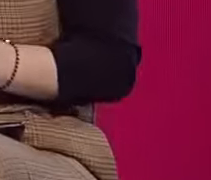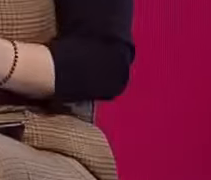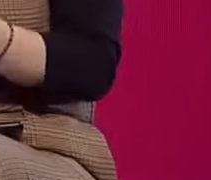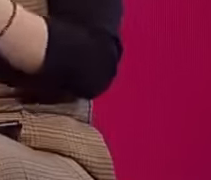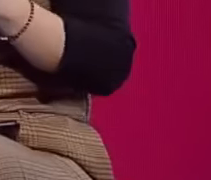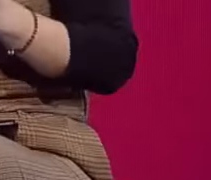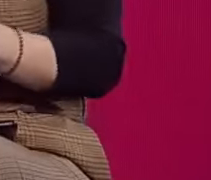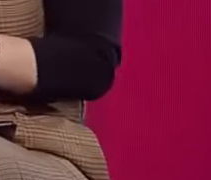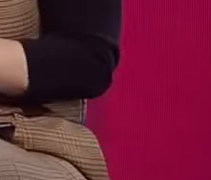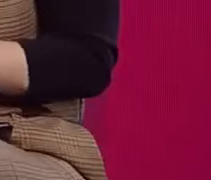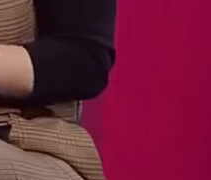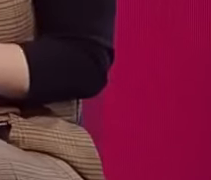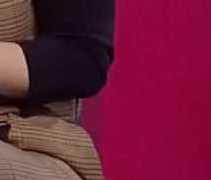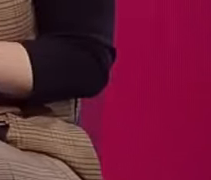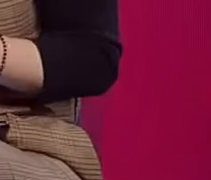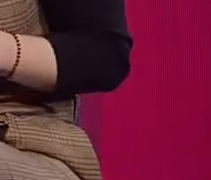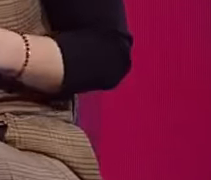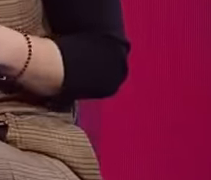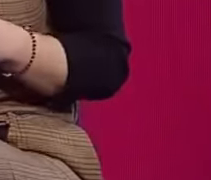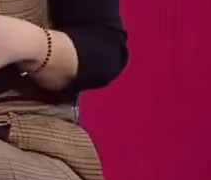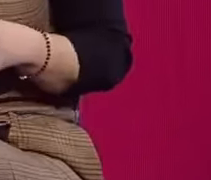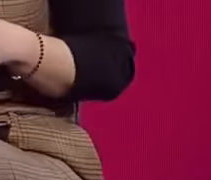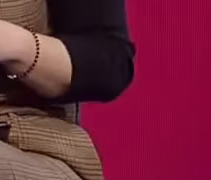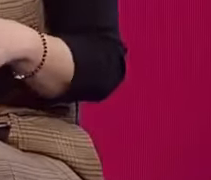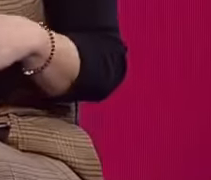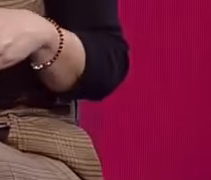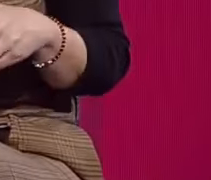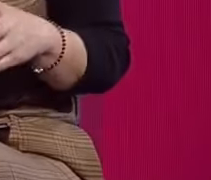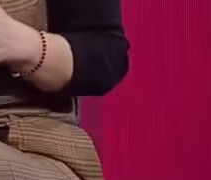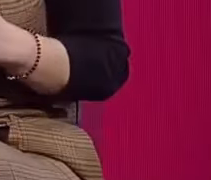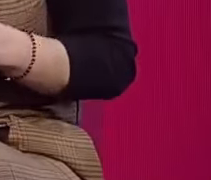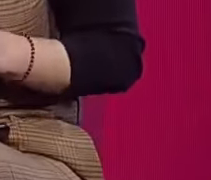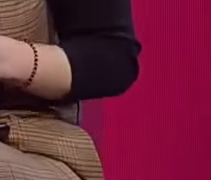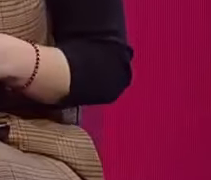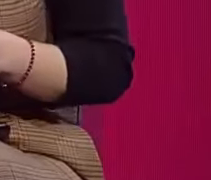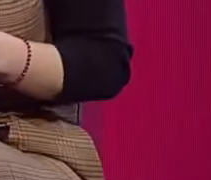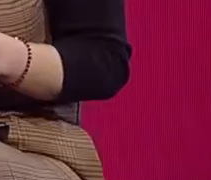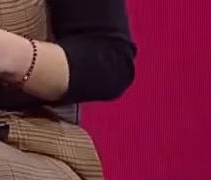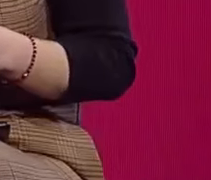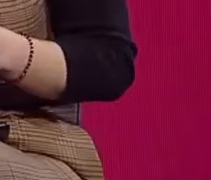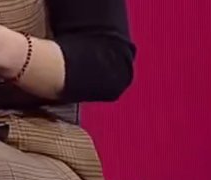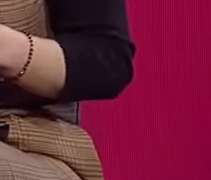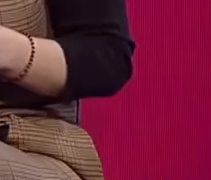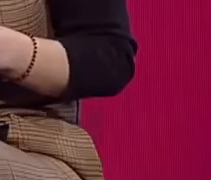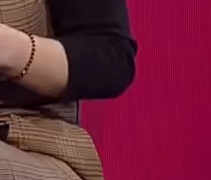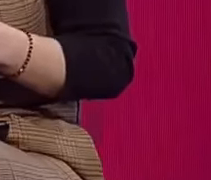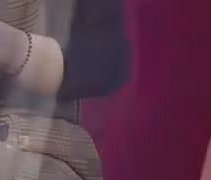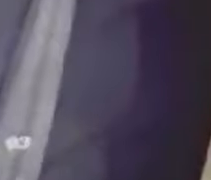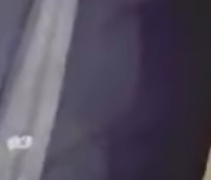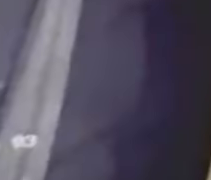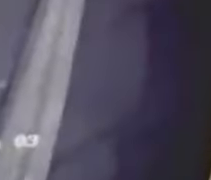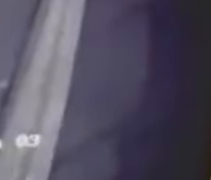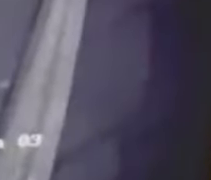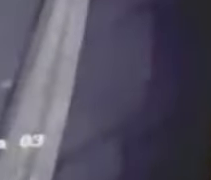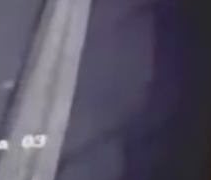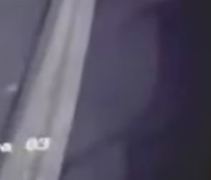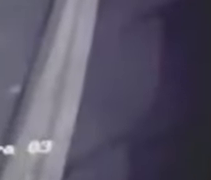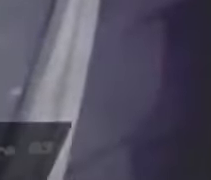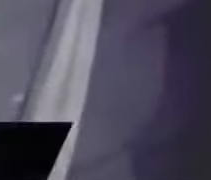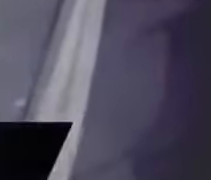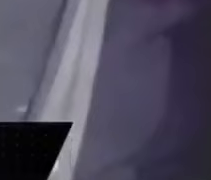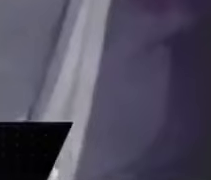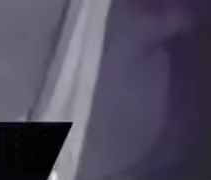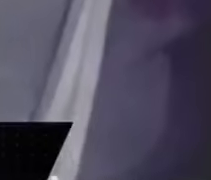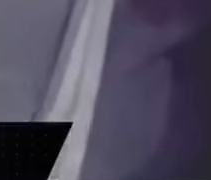están totalmente alcoholizados. Atención con los videos y las imágenes que te vamos a mostrar ahora y todo lo que te vamos a contar, porque son hechos que se